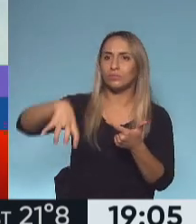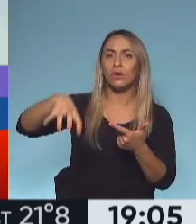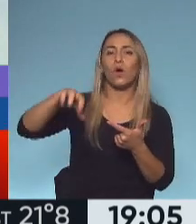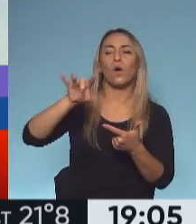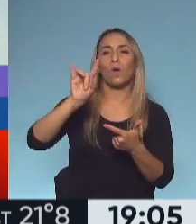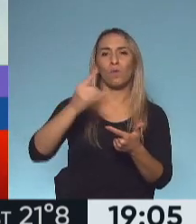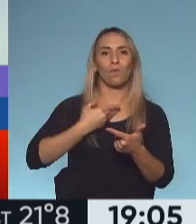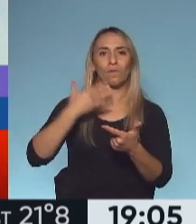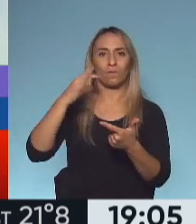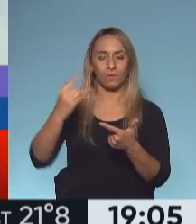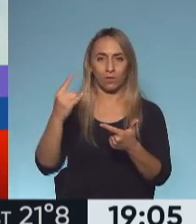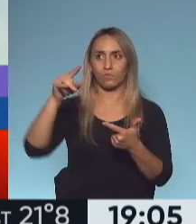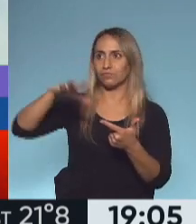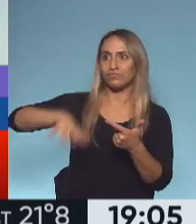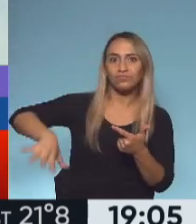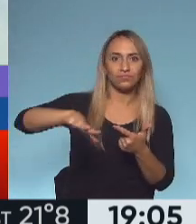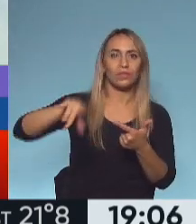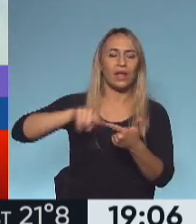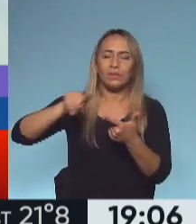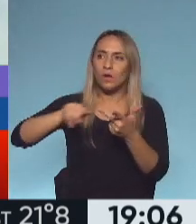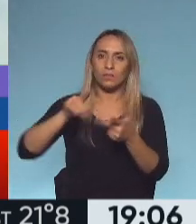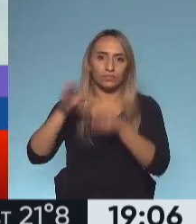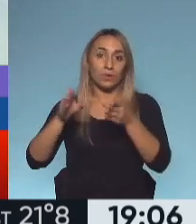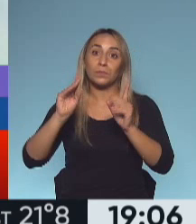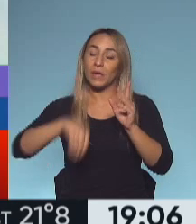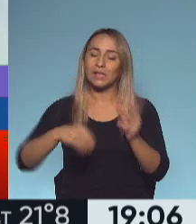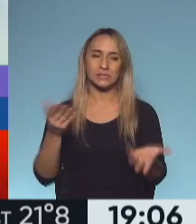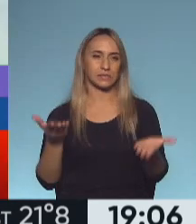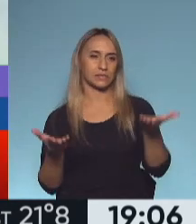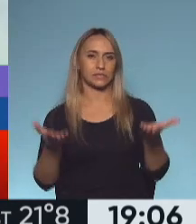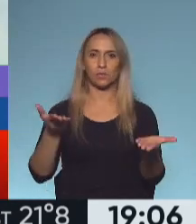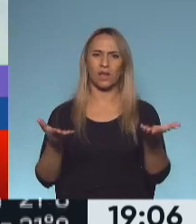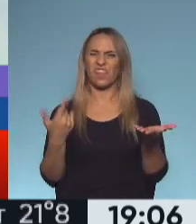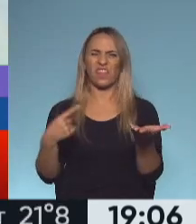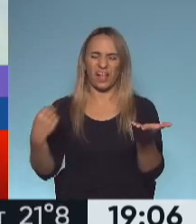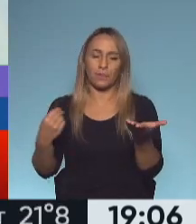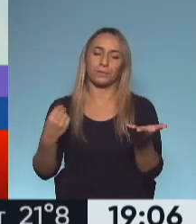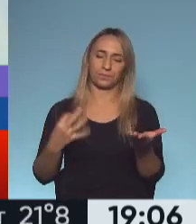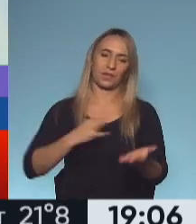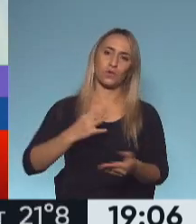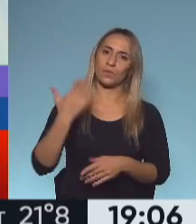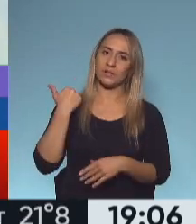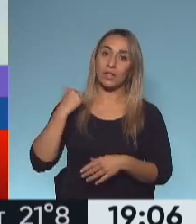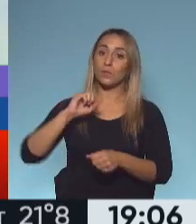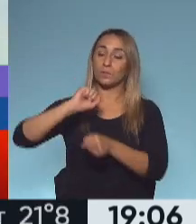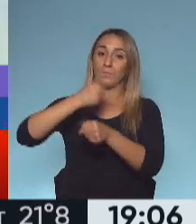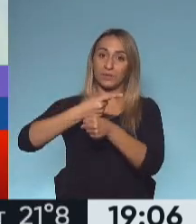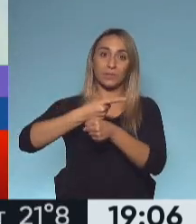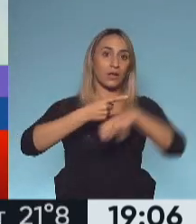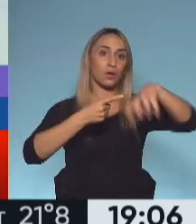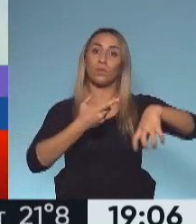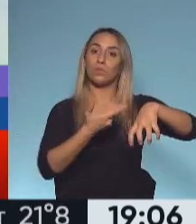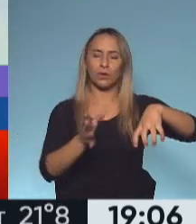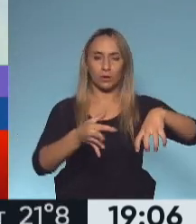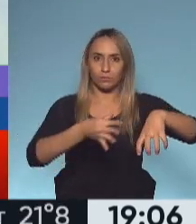Luego necesitamos balancear fuerzas. El año pasado primero se congestionaron los centros públicos, luego nos tocó